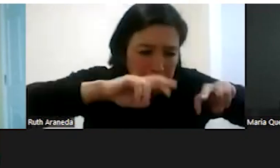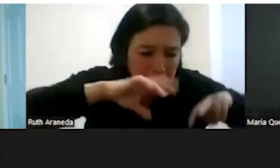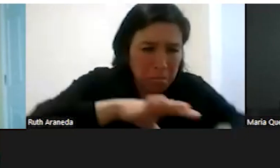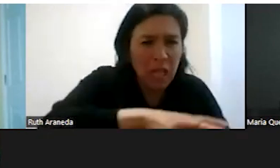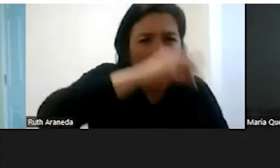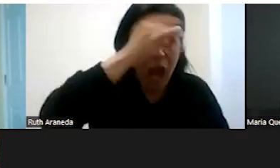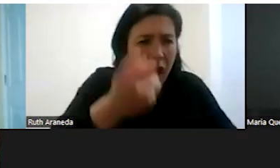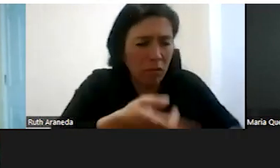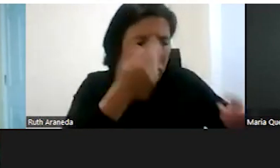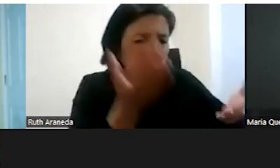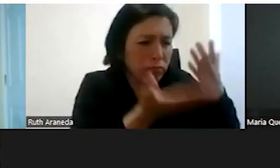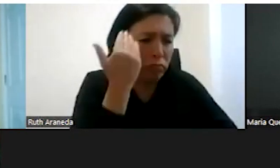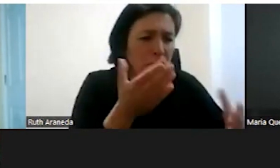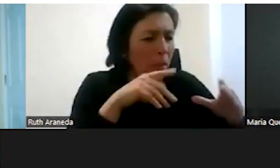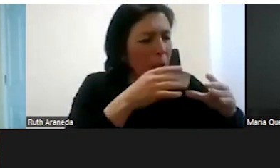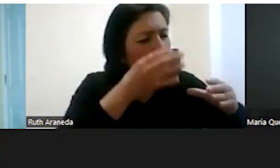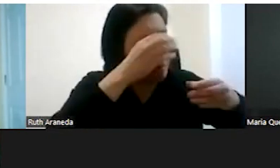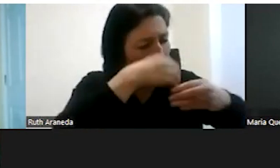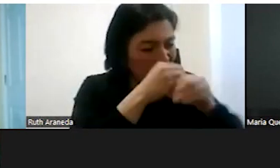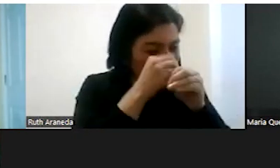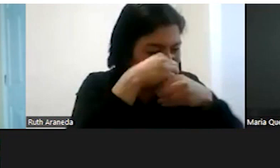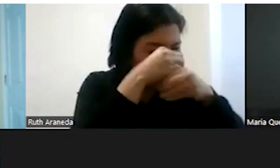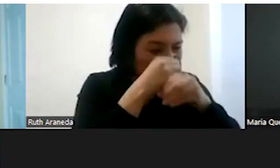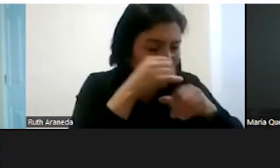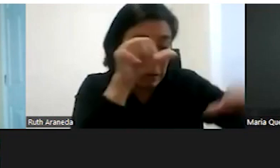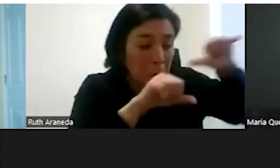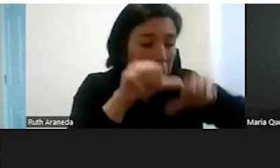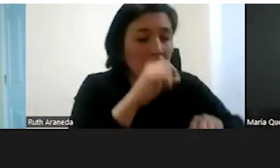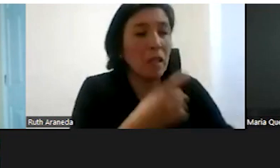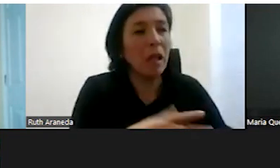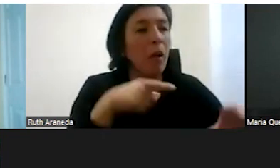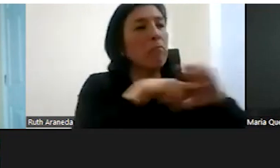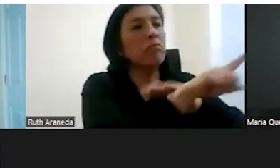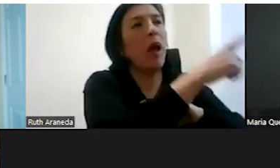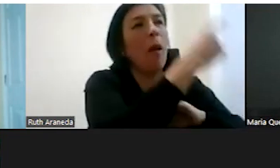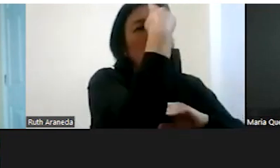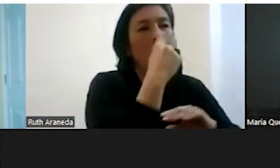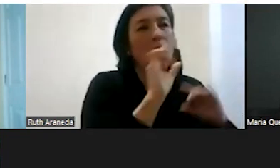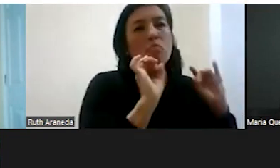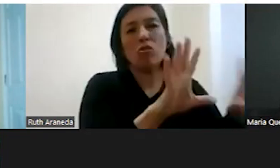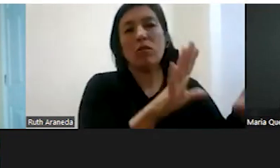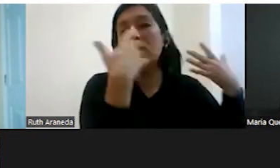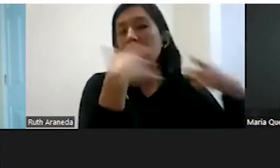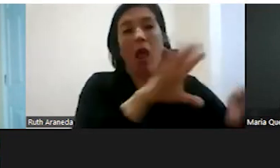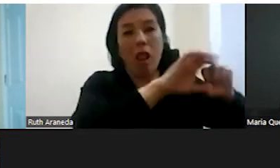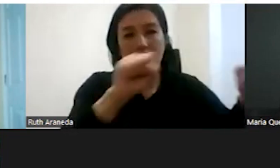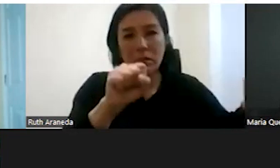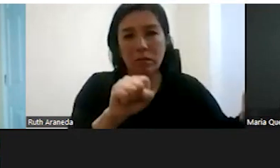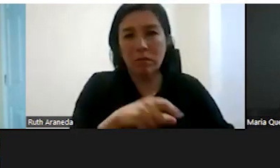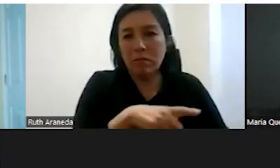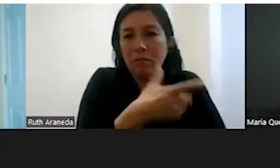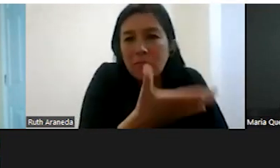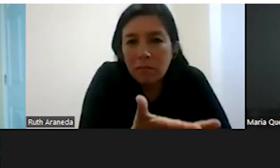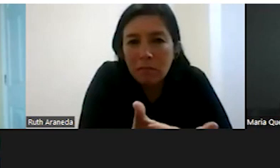se analiza, se lleva al museo y se olvidó. Entonces, también hay una responsabilidad muy fuerte de parte